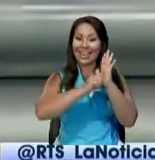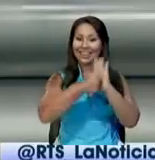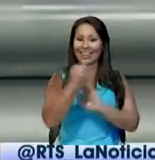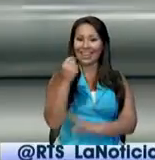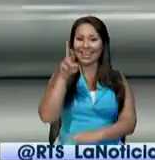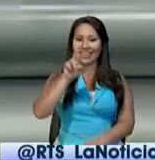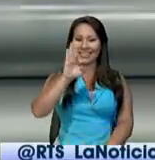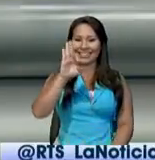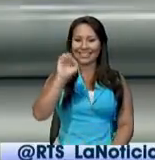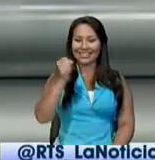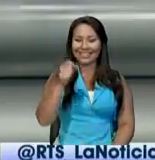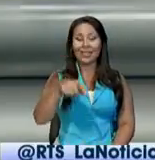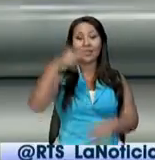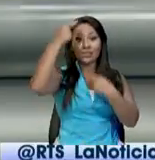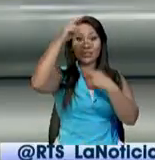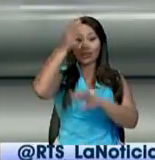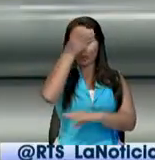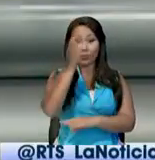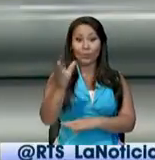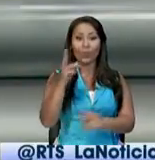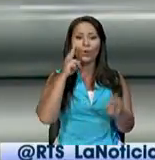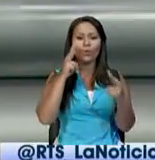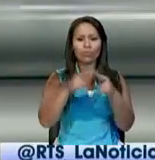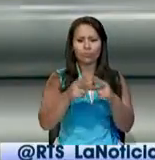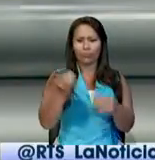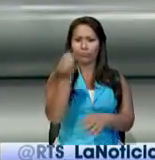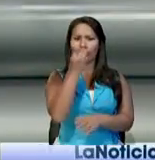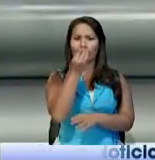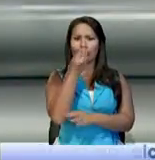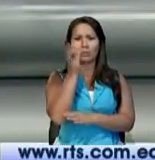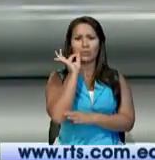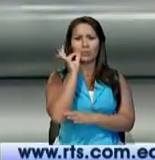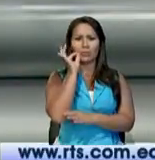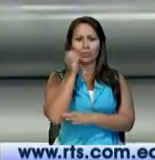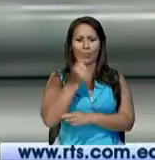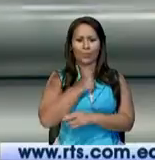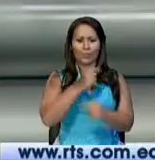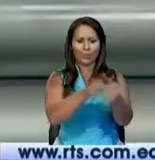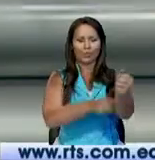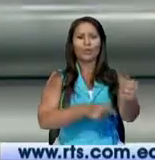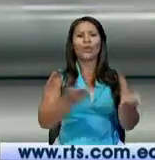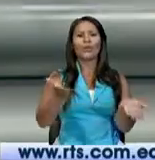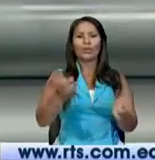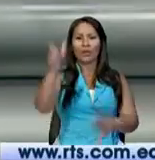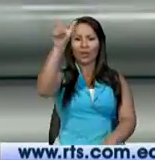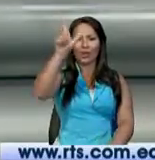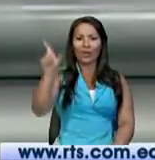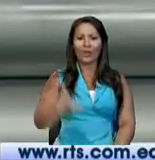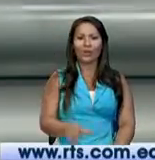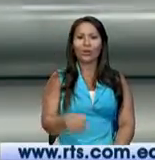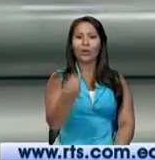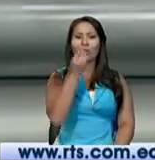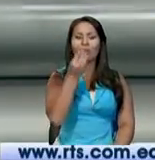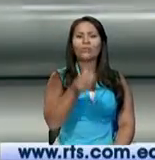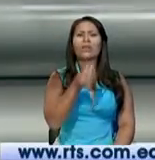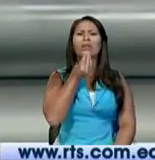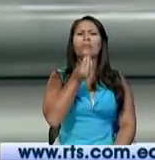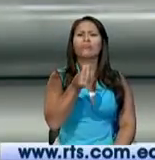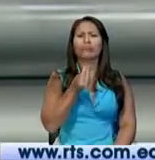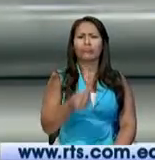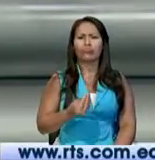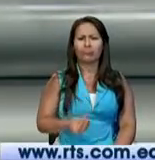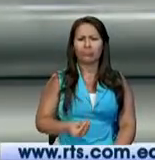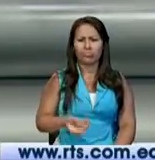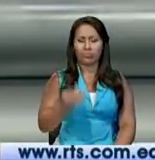Nuestra nota intercultural nos lleva a conocer un plato tradicional que se prepara en Loja. Se trata de la gallina cuyada. Esta